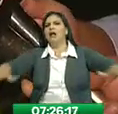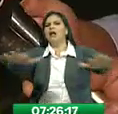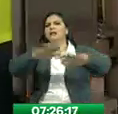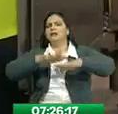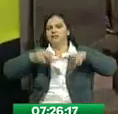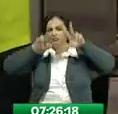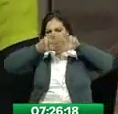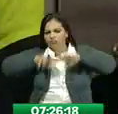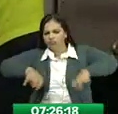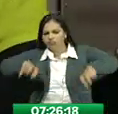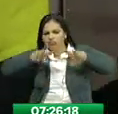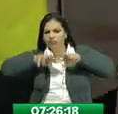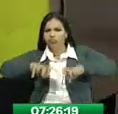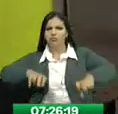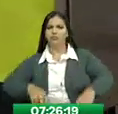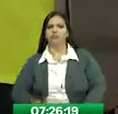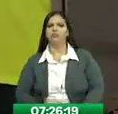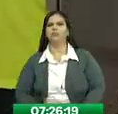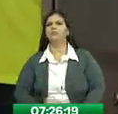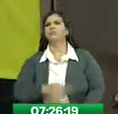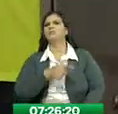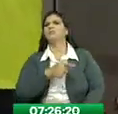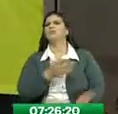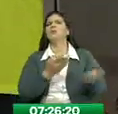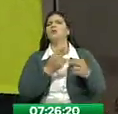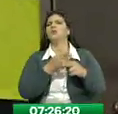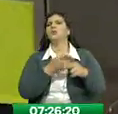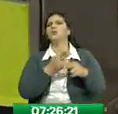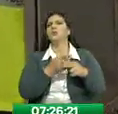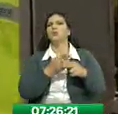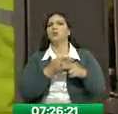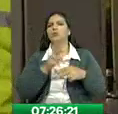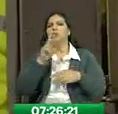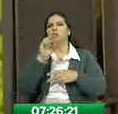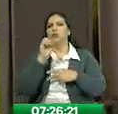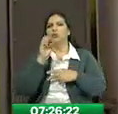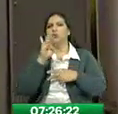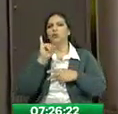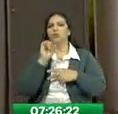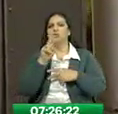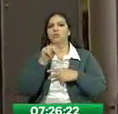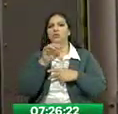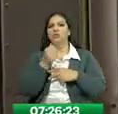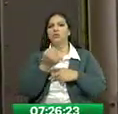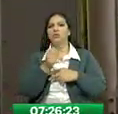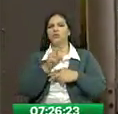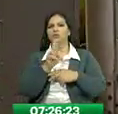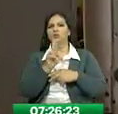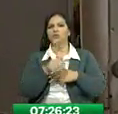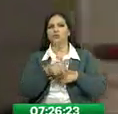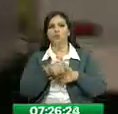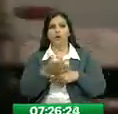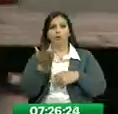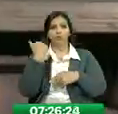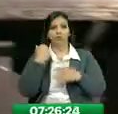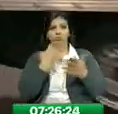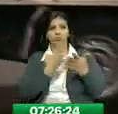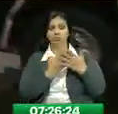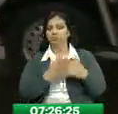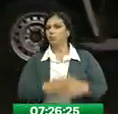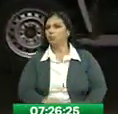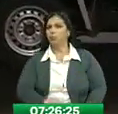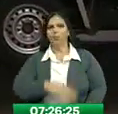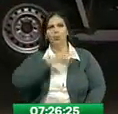sector. El fallecido fue identificado como Robinson Ramírez Zambrano y no registra antecedentes